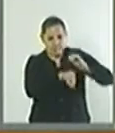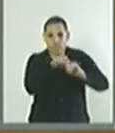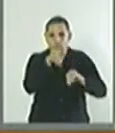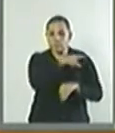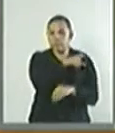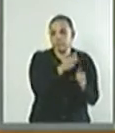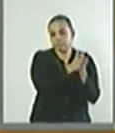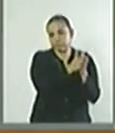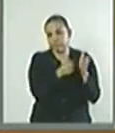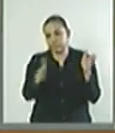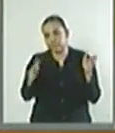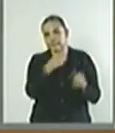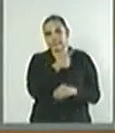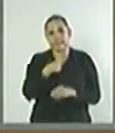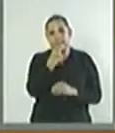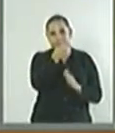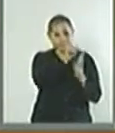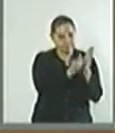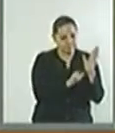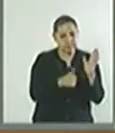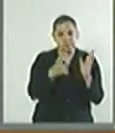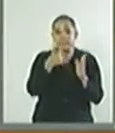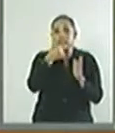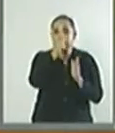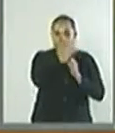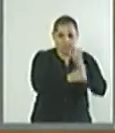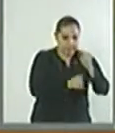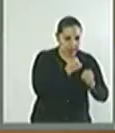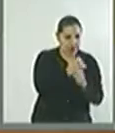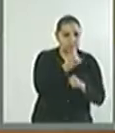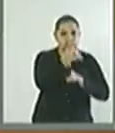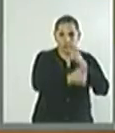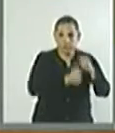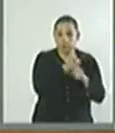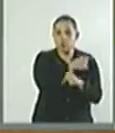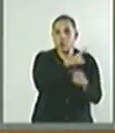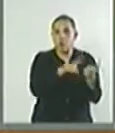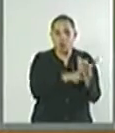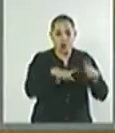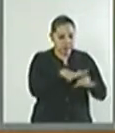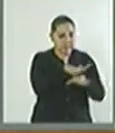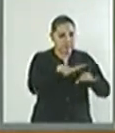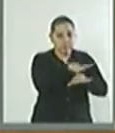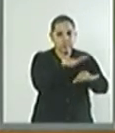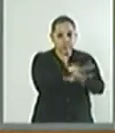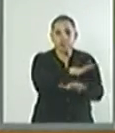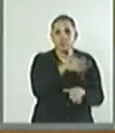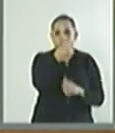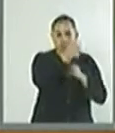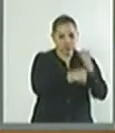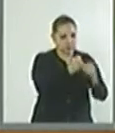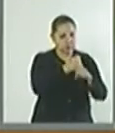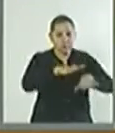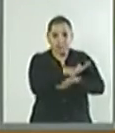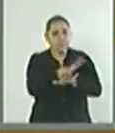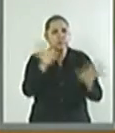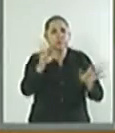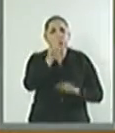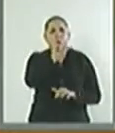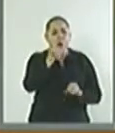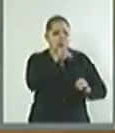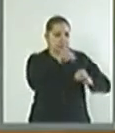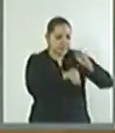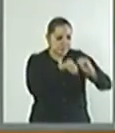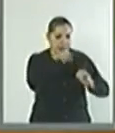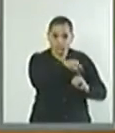cortoplacista, de modo que aquellos planes y programas nacionales que destaquen por su relevancia e impacto en el país, deba